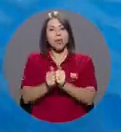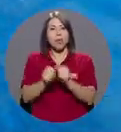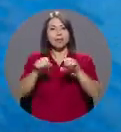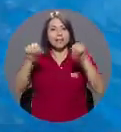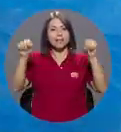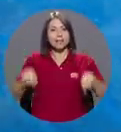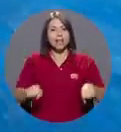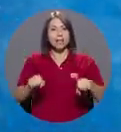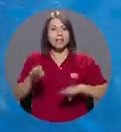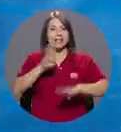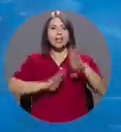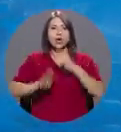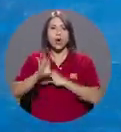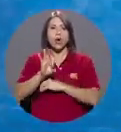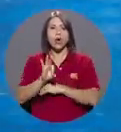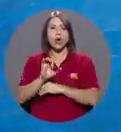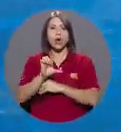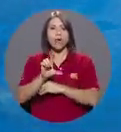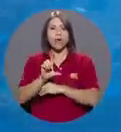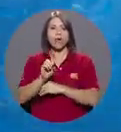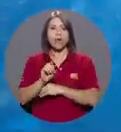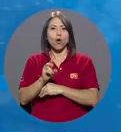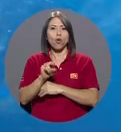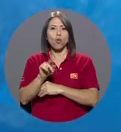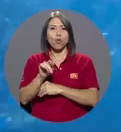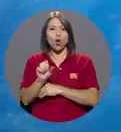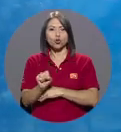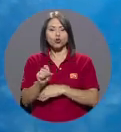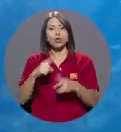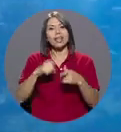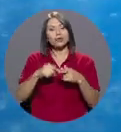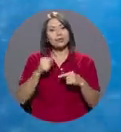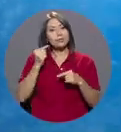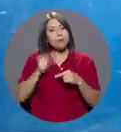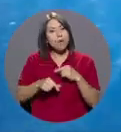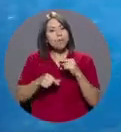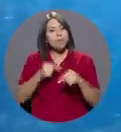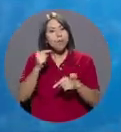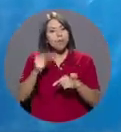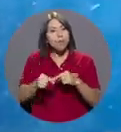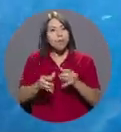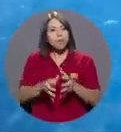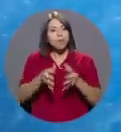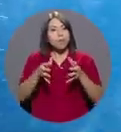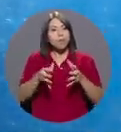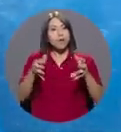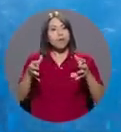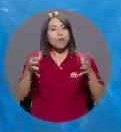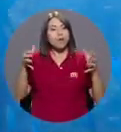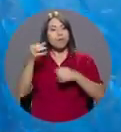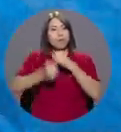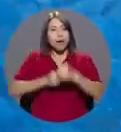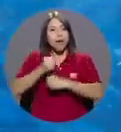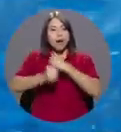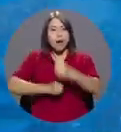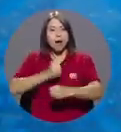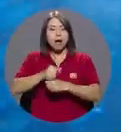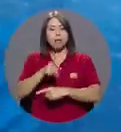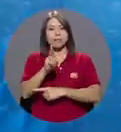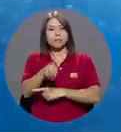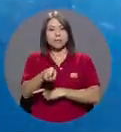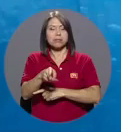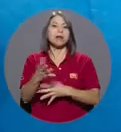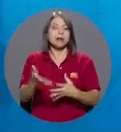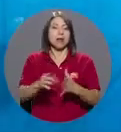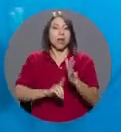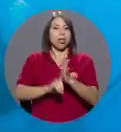especialmente con los sistemas de bioflóculos. Entonces, un incremento gradual año a año